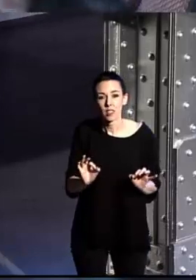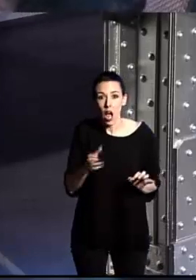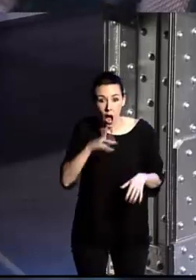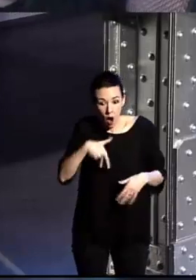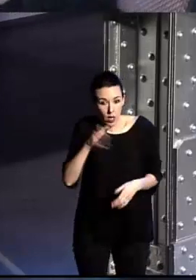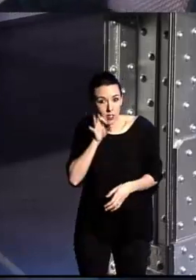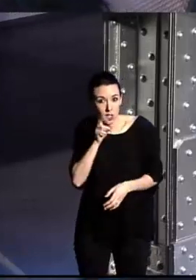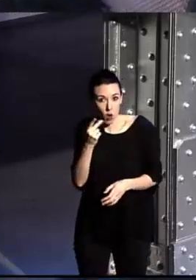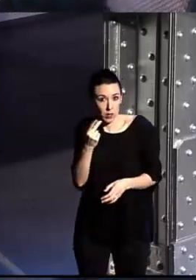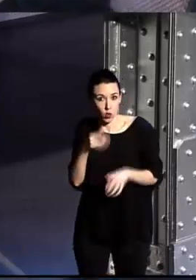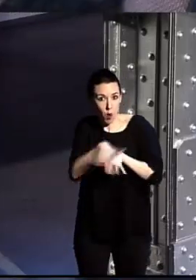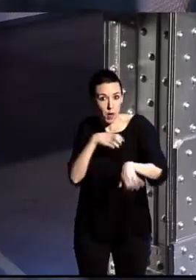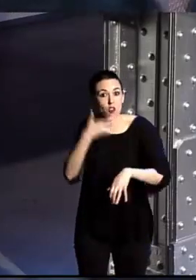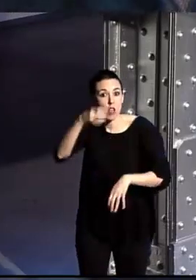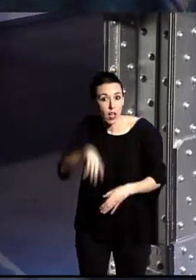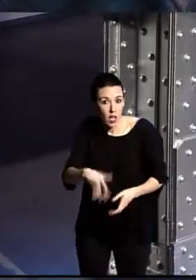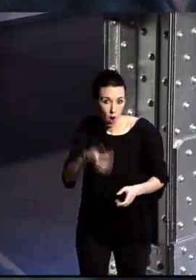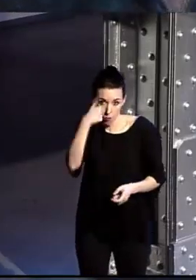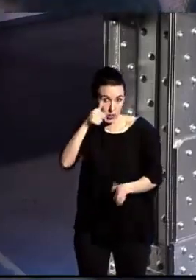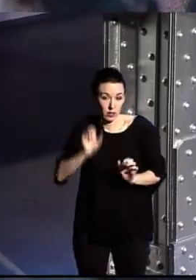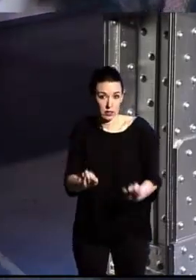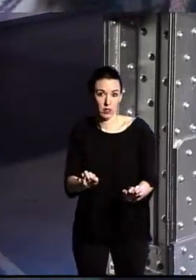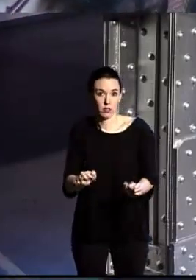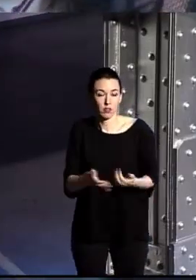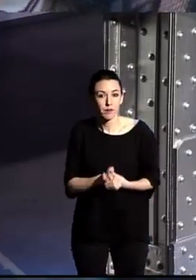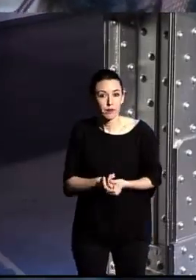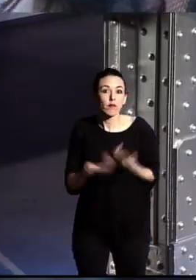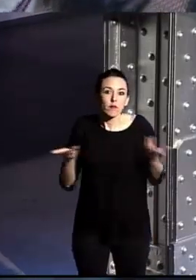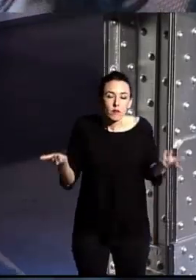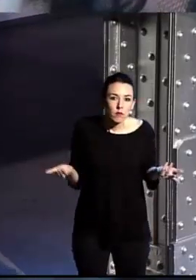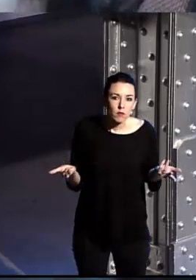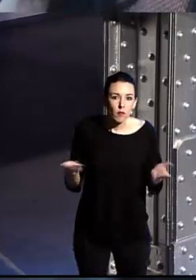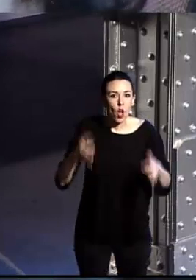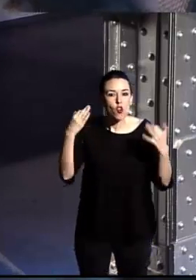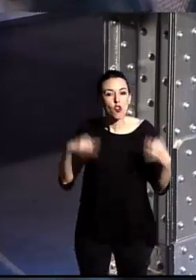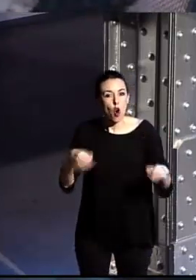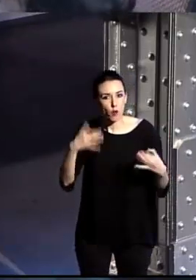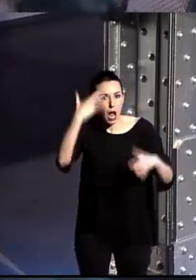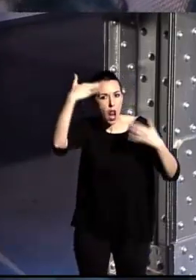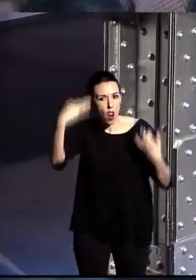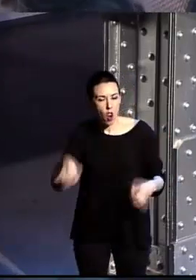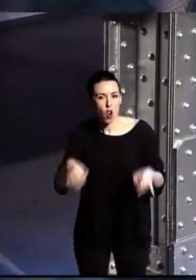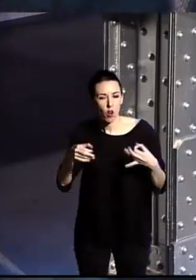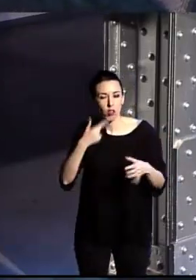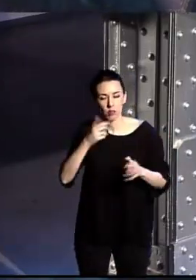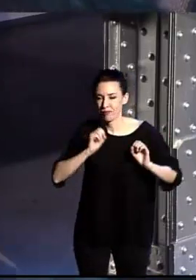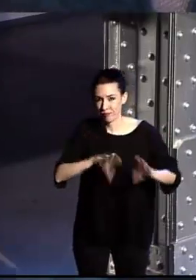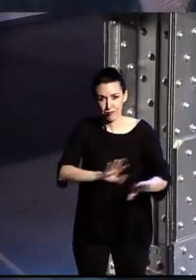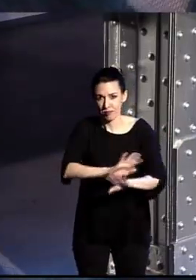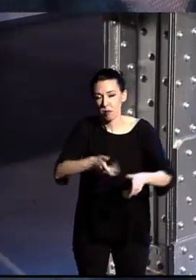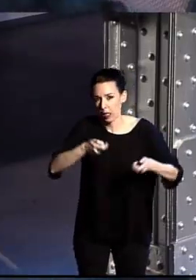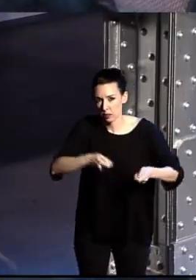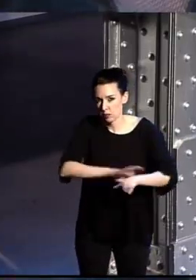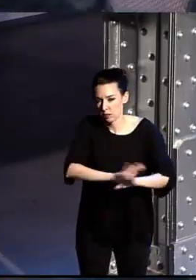siglo XXI las realizan fundamentalmente los varones. Así que resultaba normal, lógico, decidí abandonarlo, además de